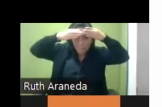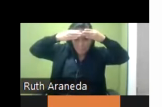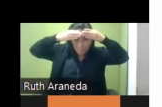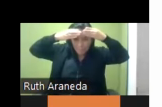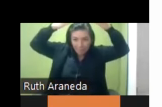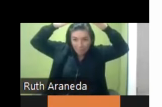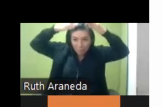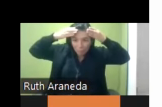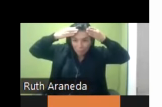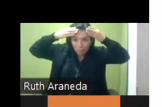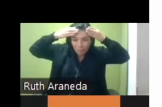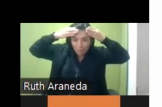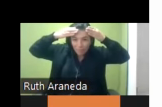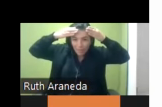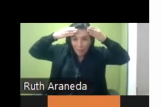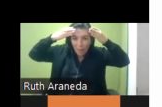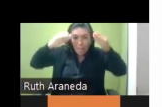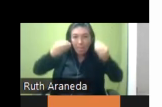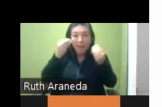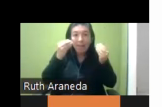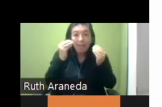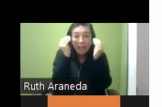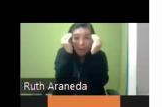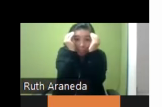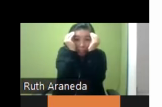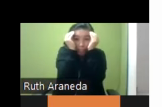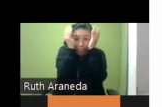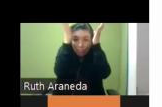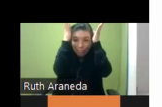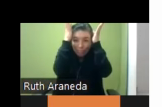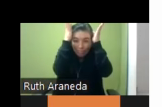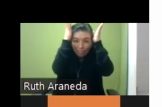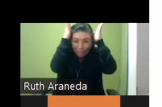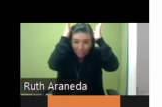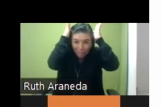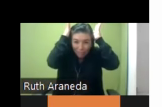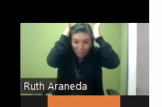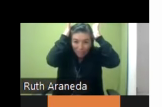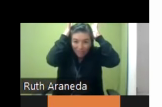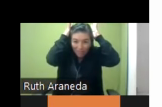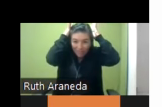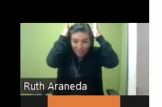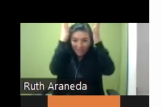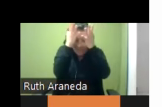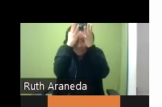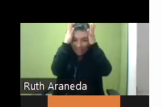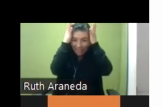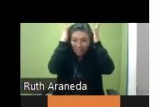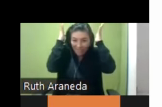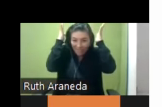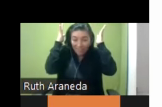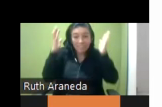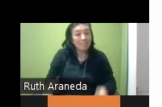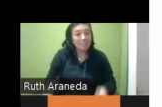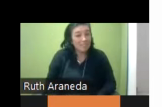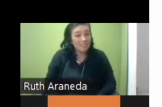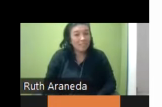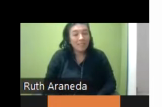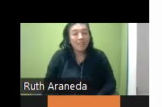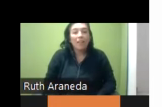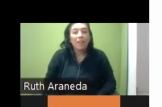que estas plumas altas de los costados sobresalían lateralmente.